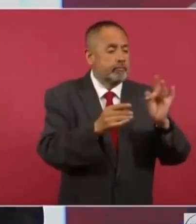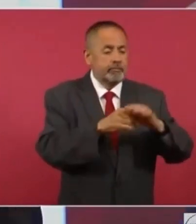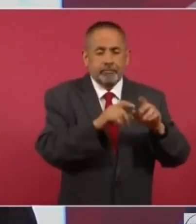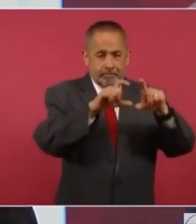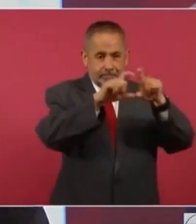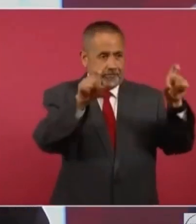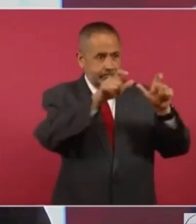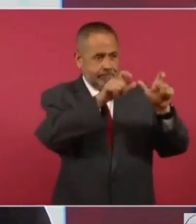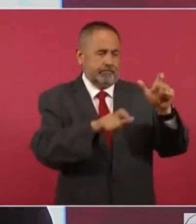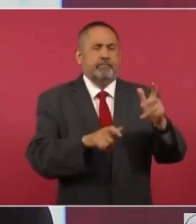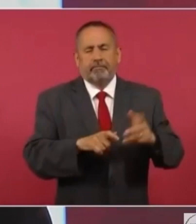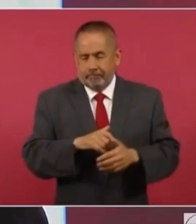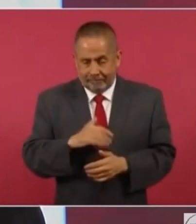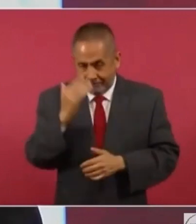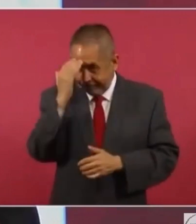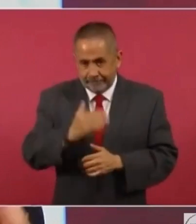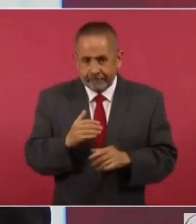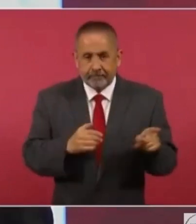título de terror.